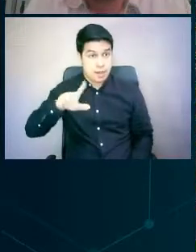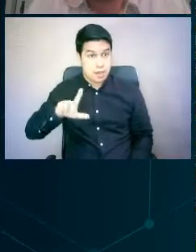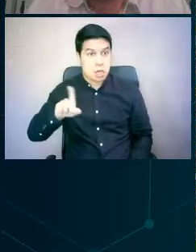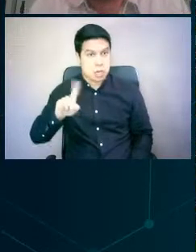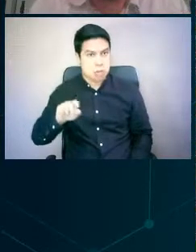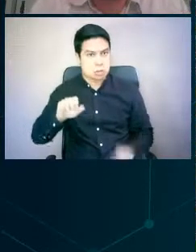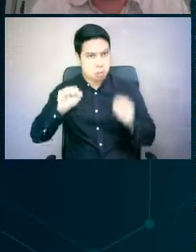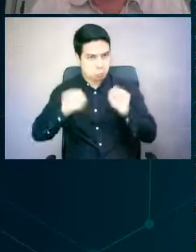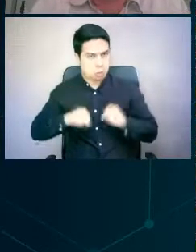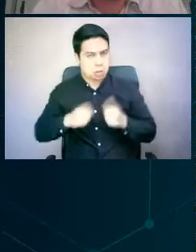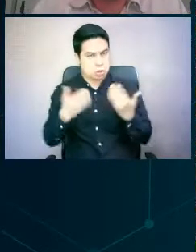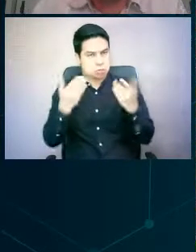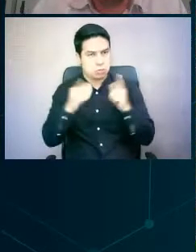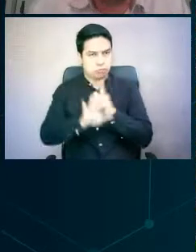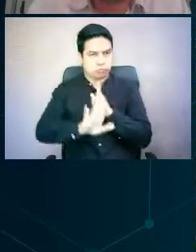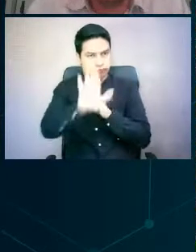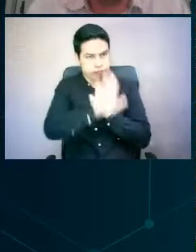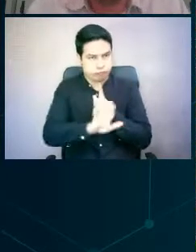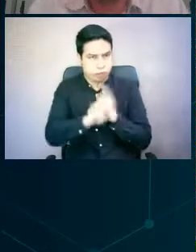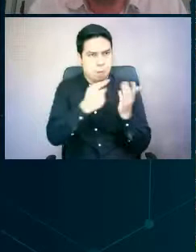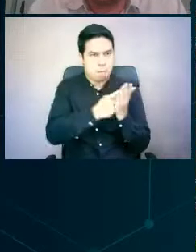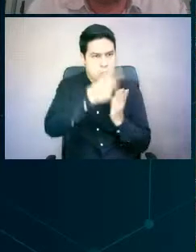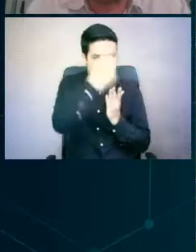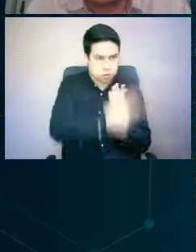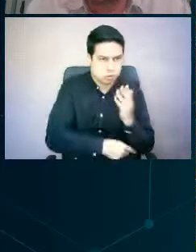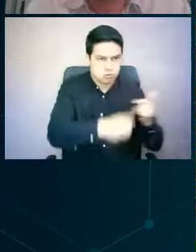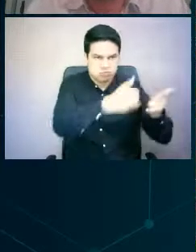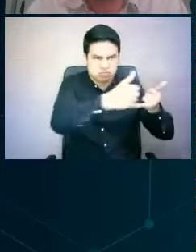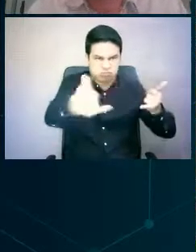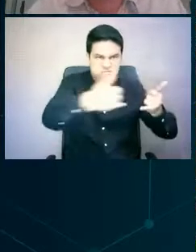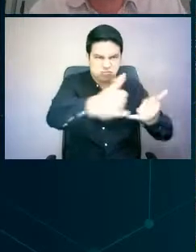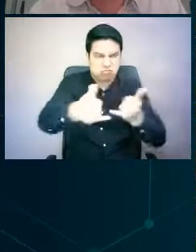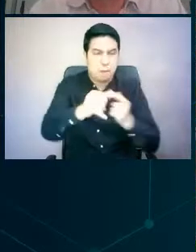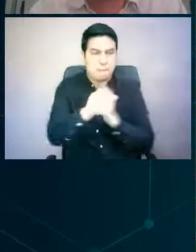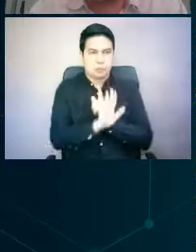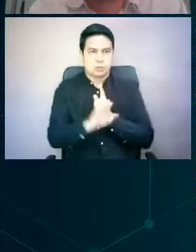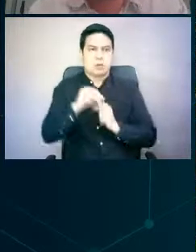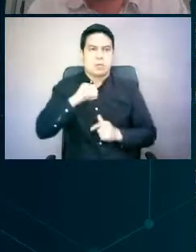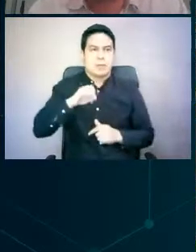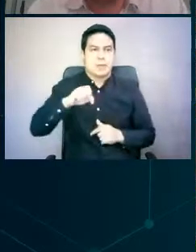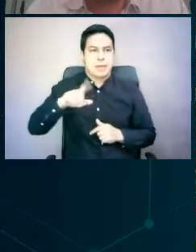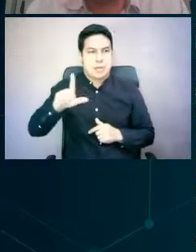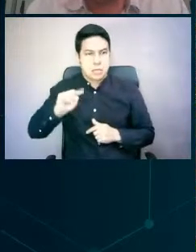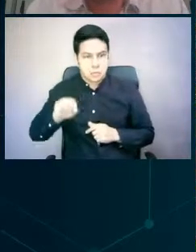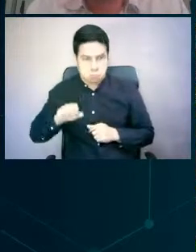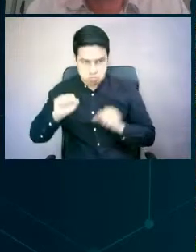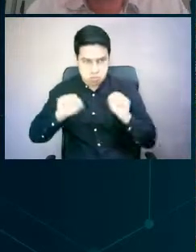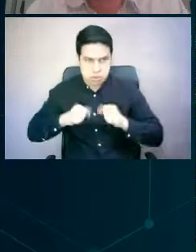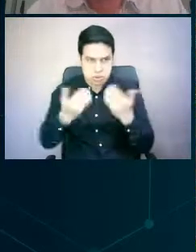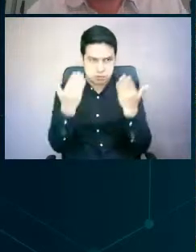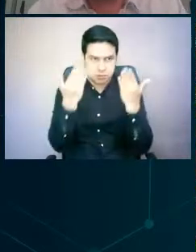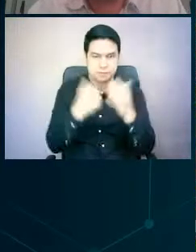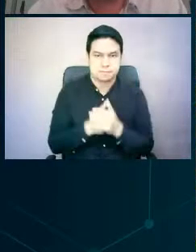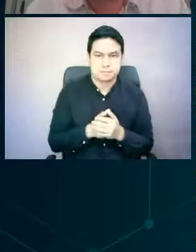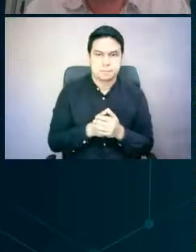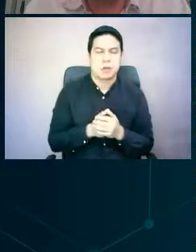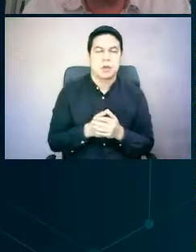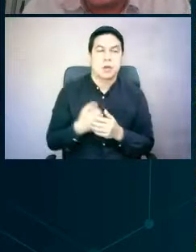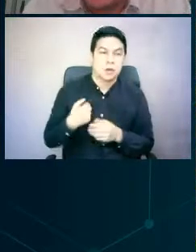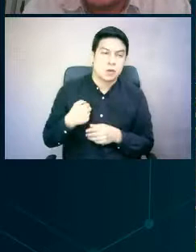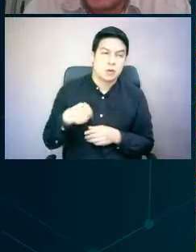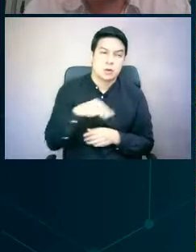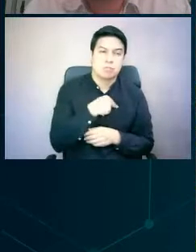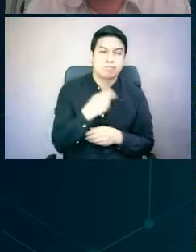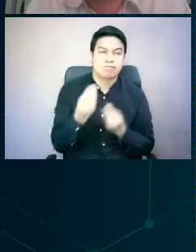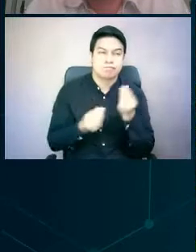proyectos que tenemos en mente con esta nueva tecnología. Entonces, ¿Qué evaluamos? El primer parámetro es que exista